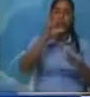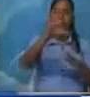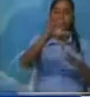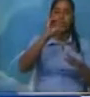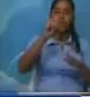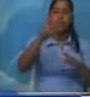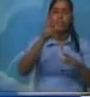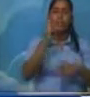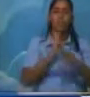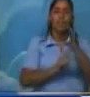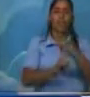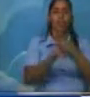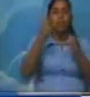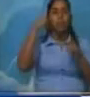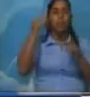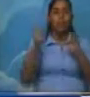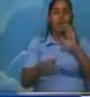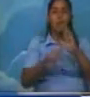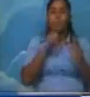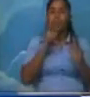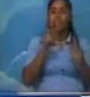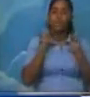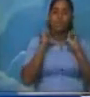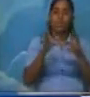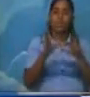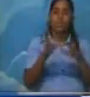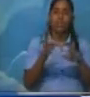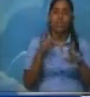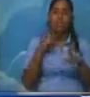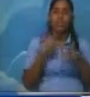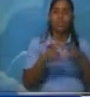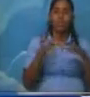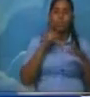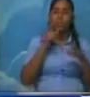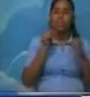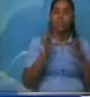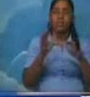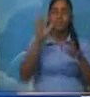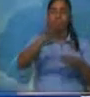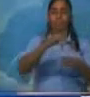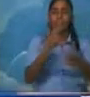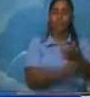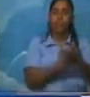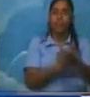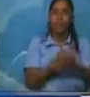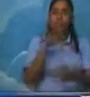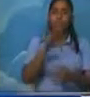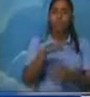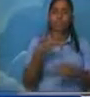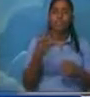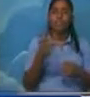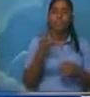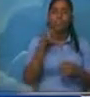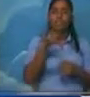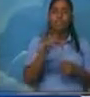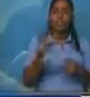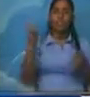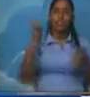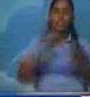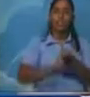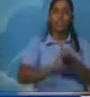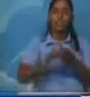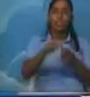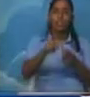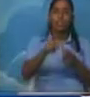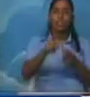versículos para las maldiciones entre otras maldiciones mis amados hermanos está que te casarás con una mujer y